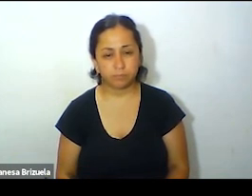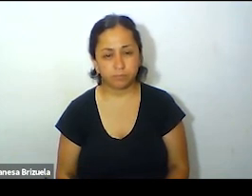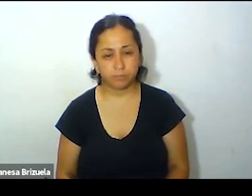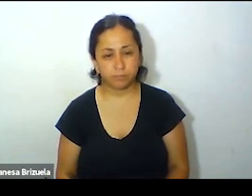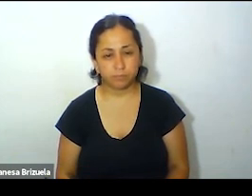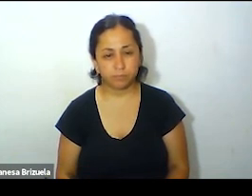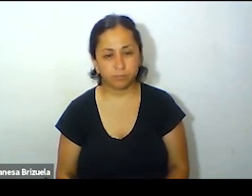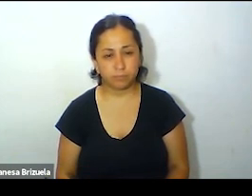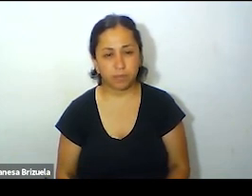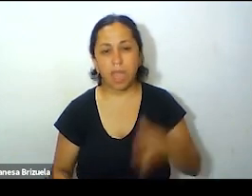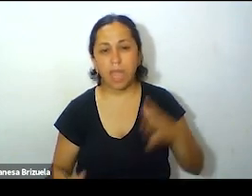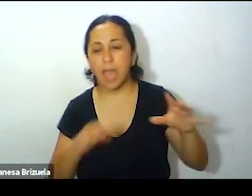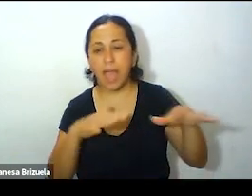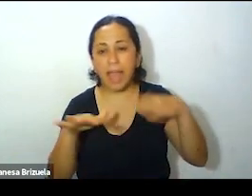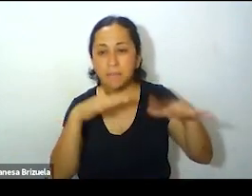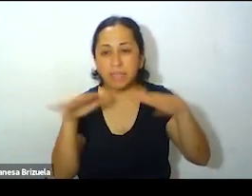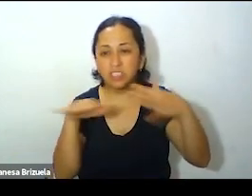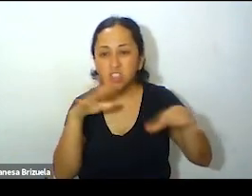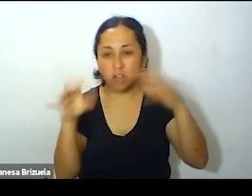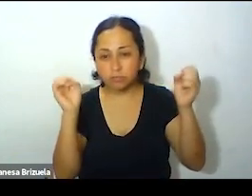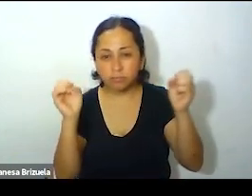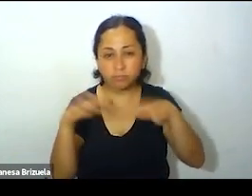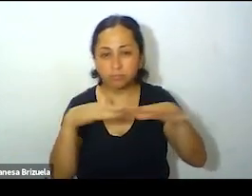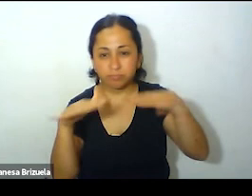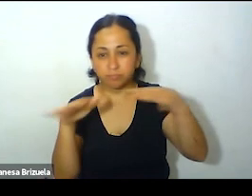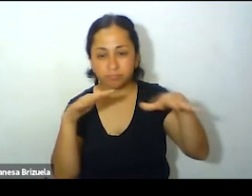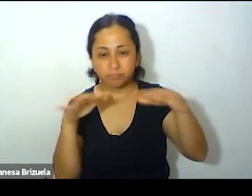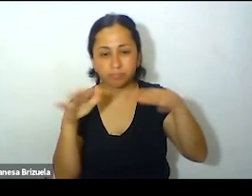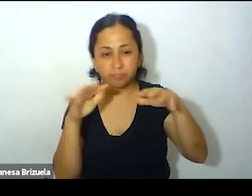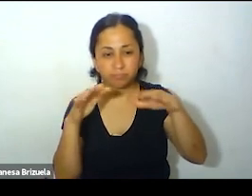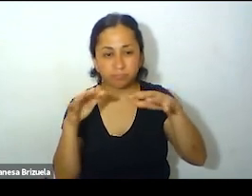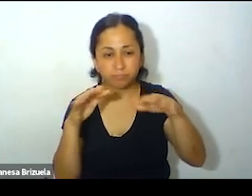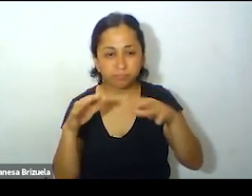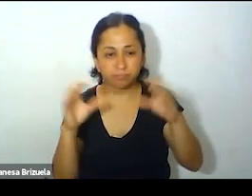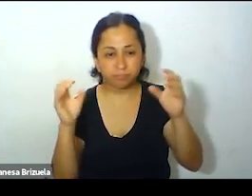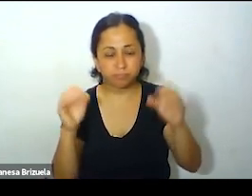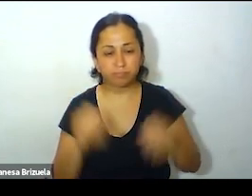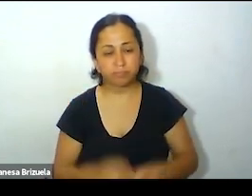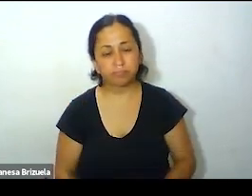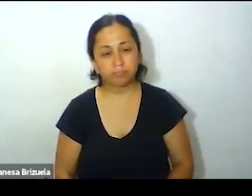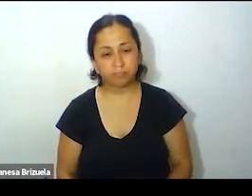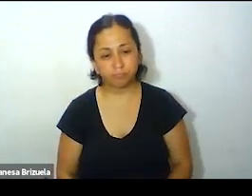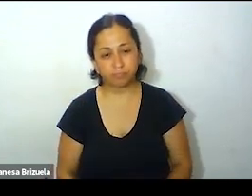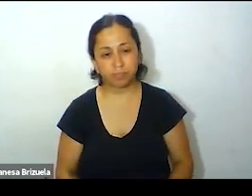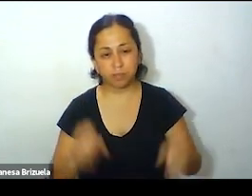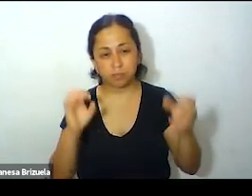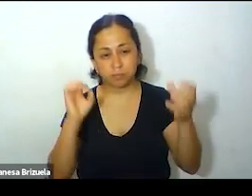Esta les voy a dar una animación. En efectos, animar.